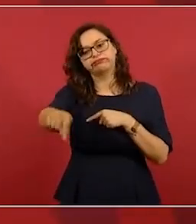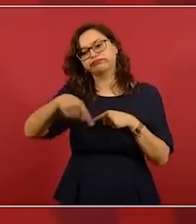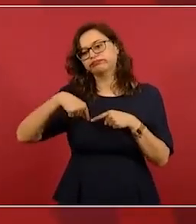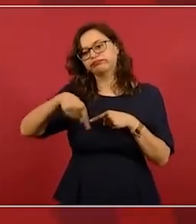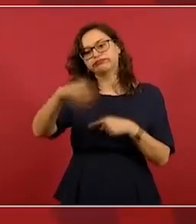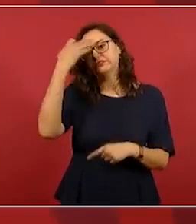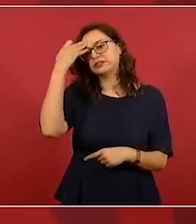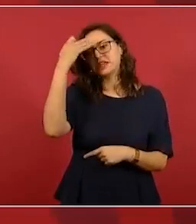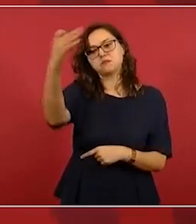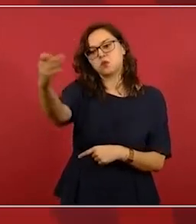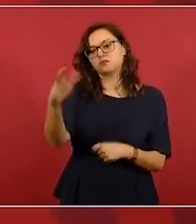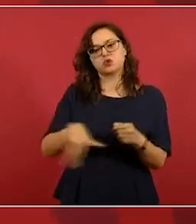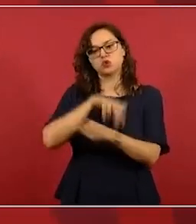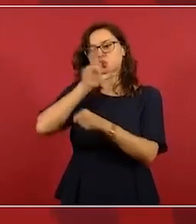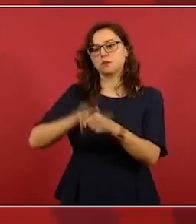es